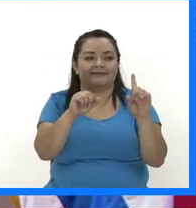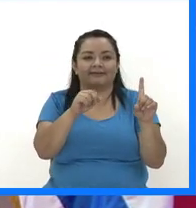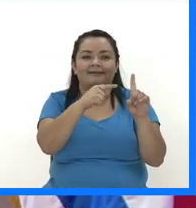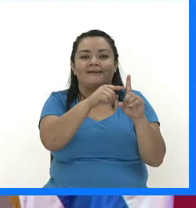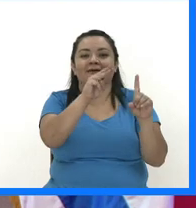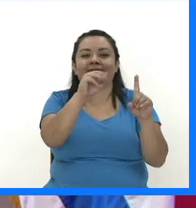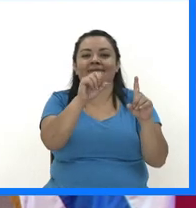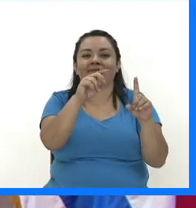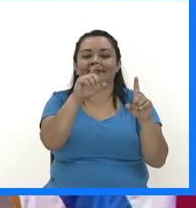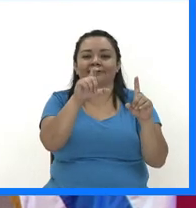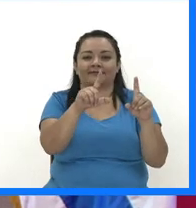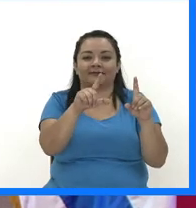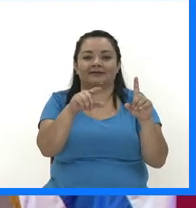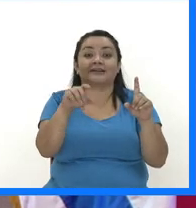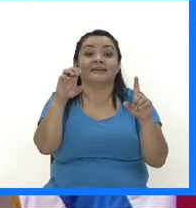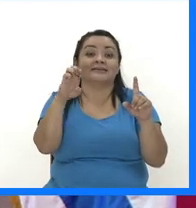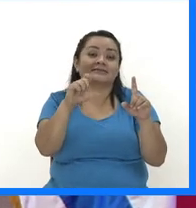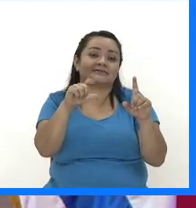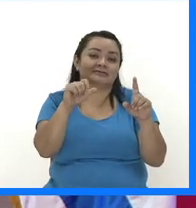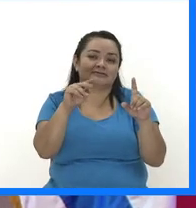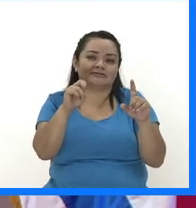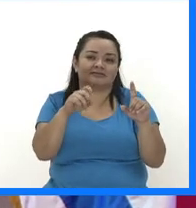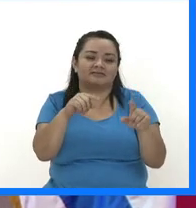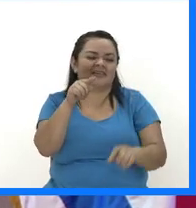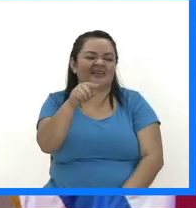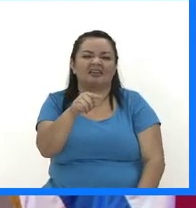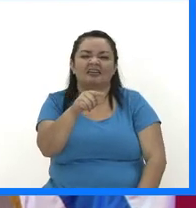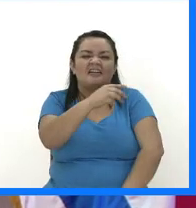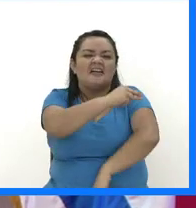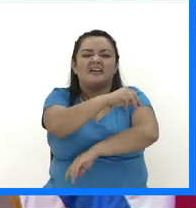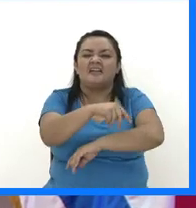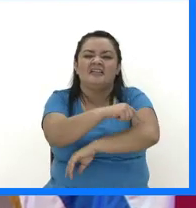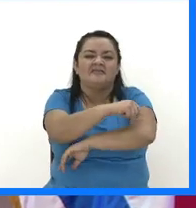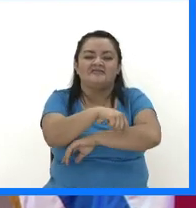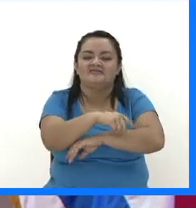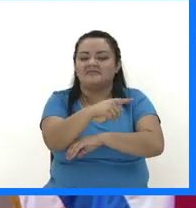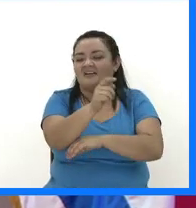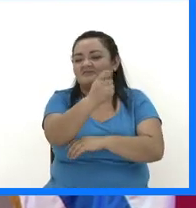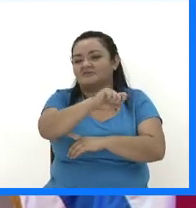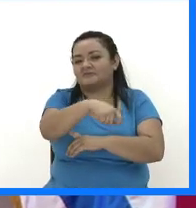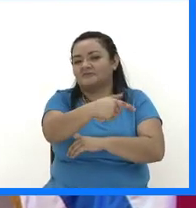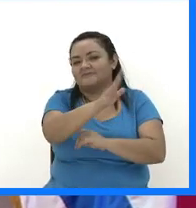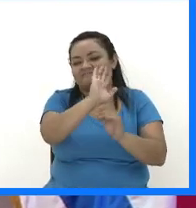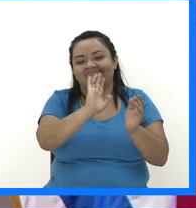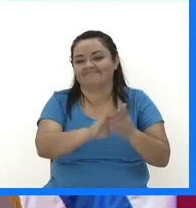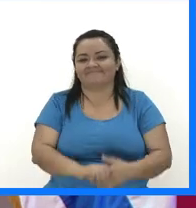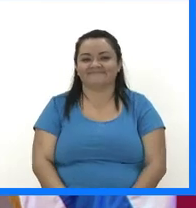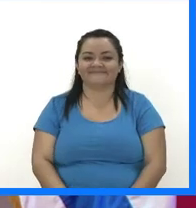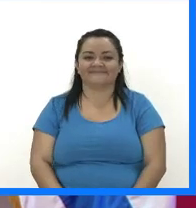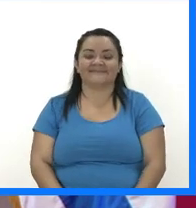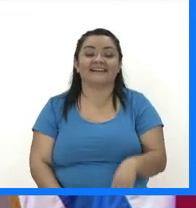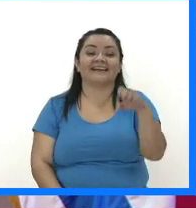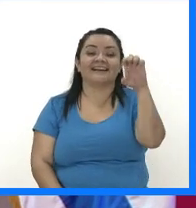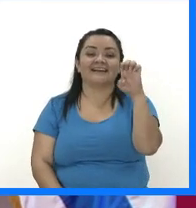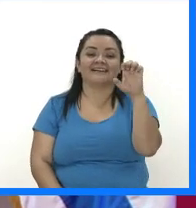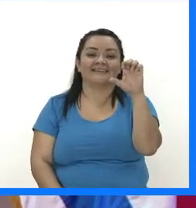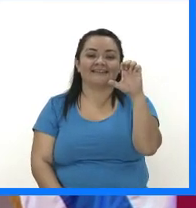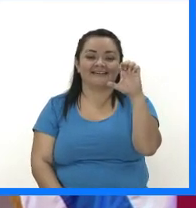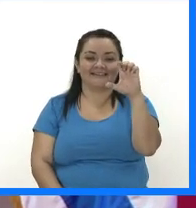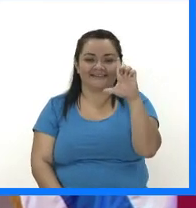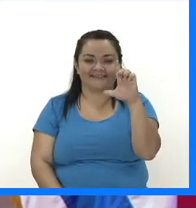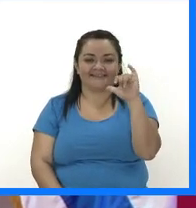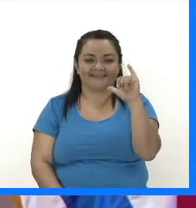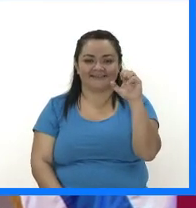qué bárbaro y la tir se soyapango ustedes saben que la clase elías this